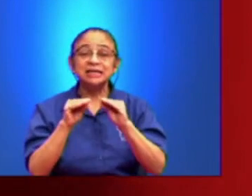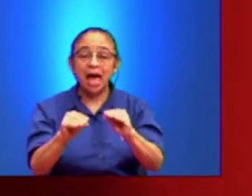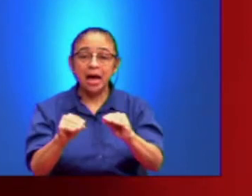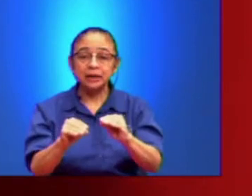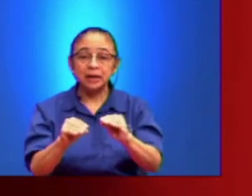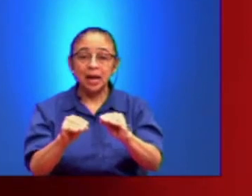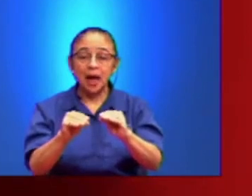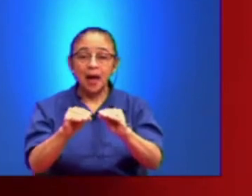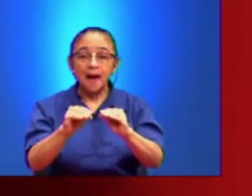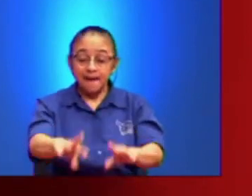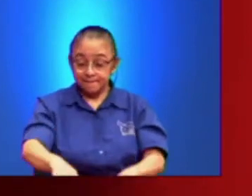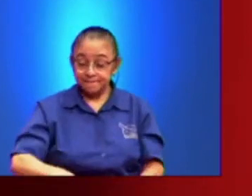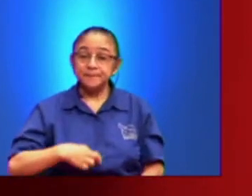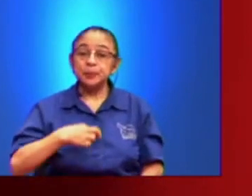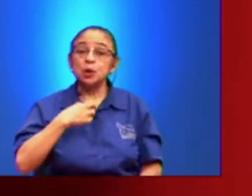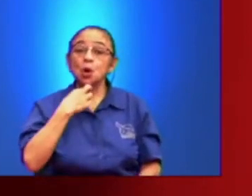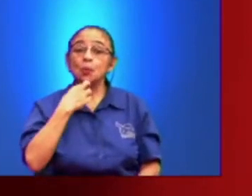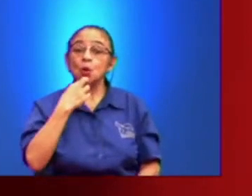promulgar